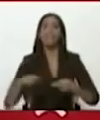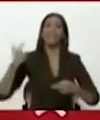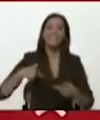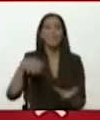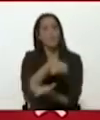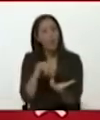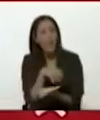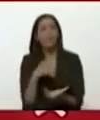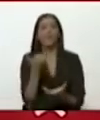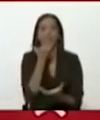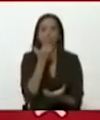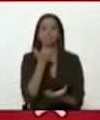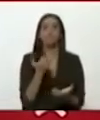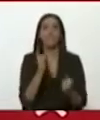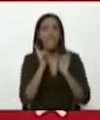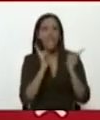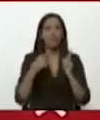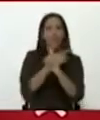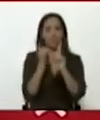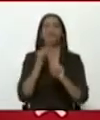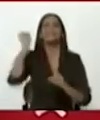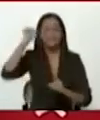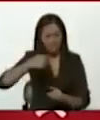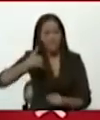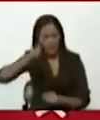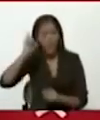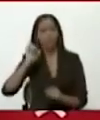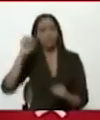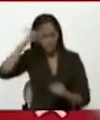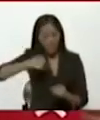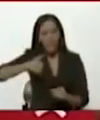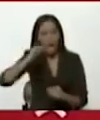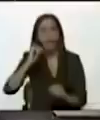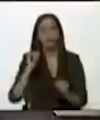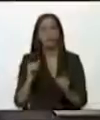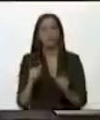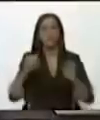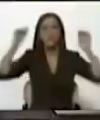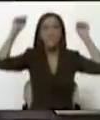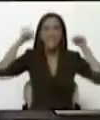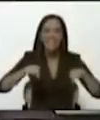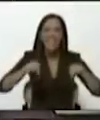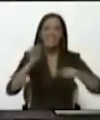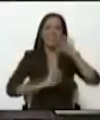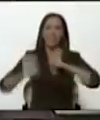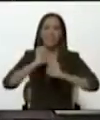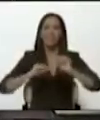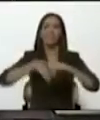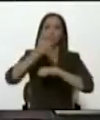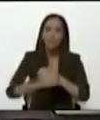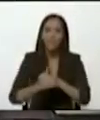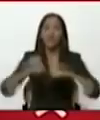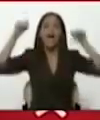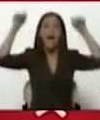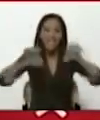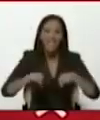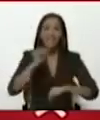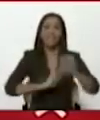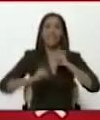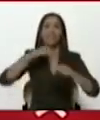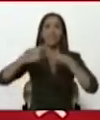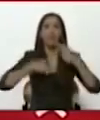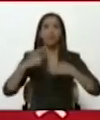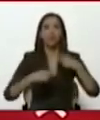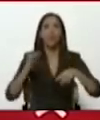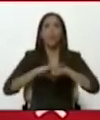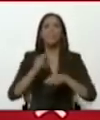tenemos problemas, que tenemos fallas y hay algunos que están desviados. Sí los tenemos. Es que sí los tenemos. Pero aquí hay que defender este proyecto. Aquí hay que defender esta